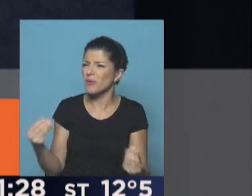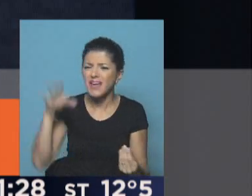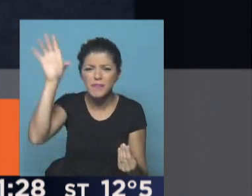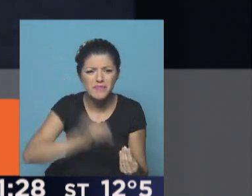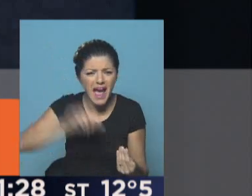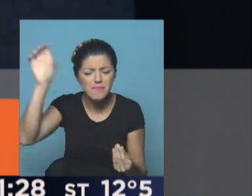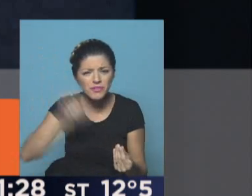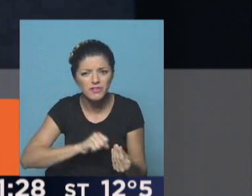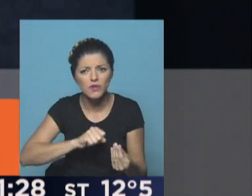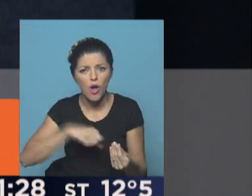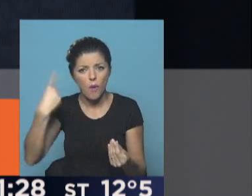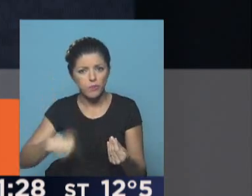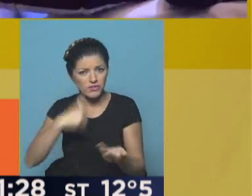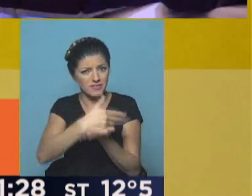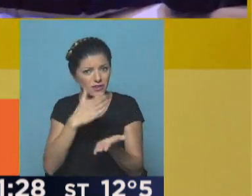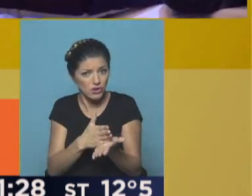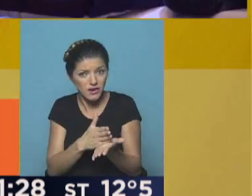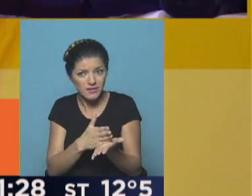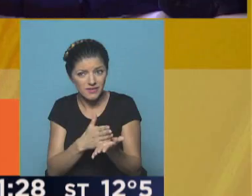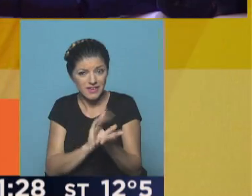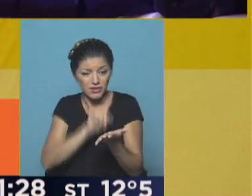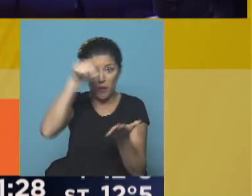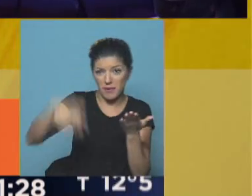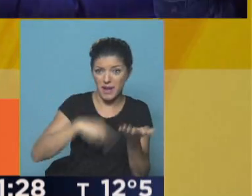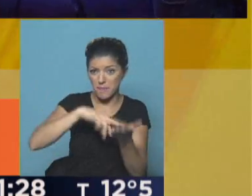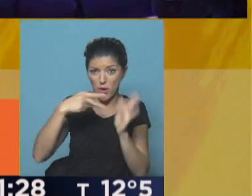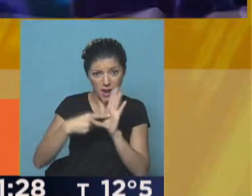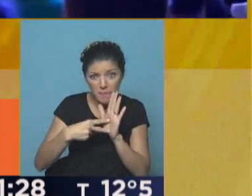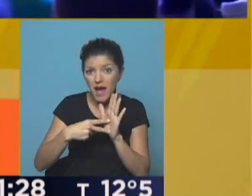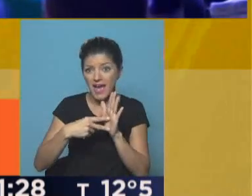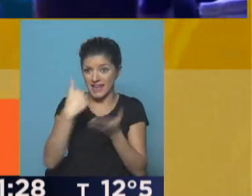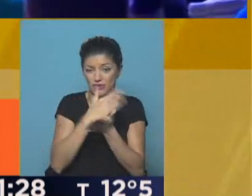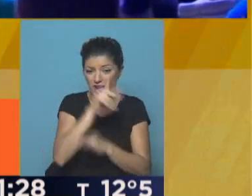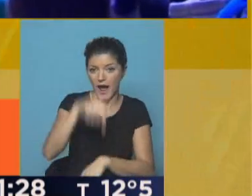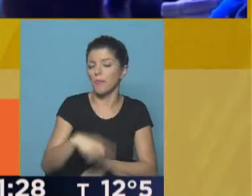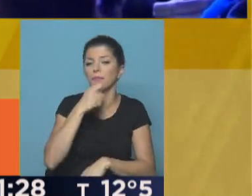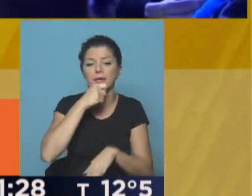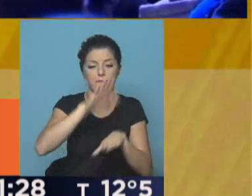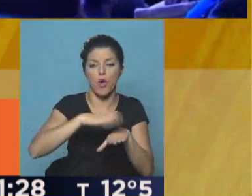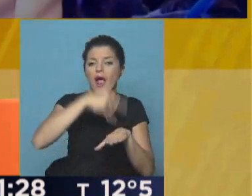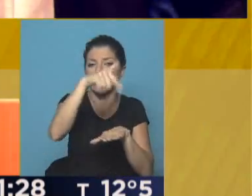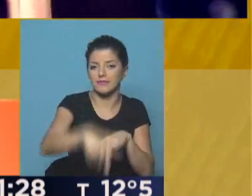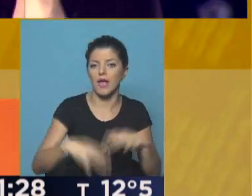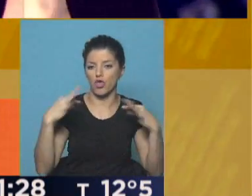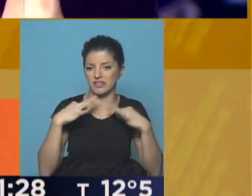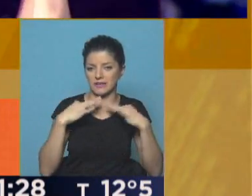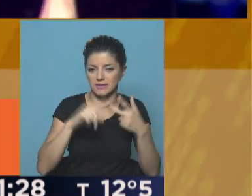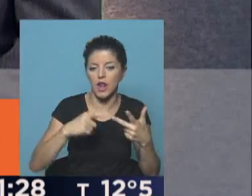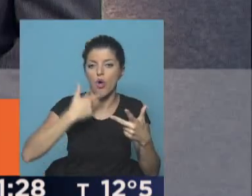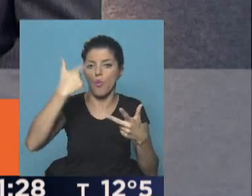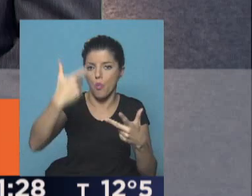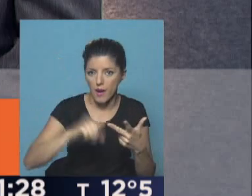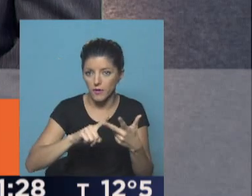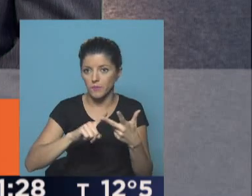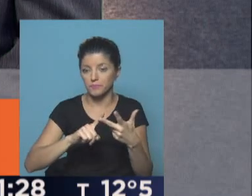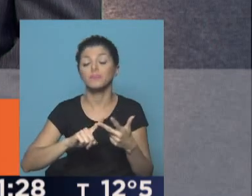importaciones sobre sectores muy sensibles que destruyen un empleo textil calzados químicos cueros la tasa de